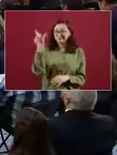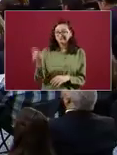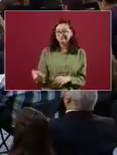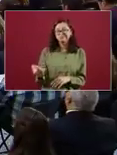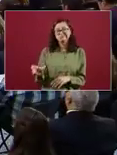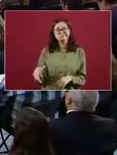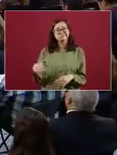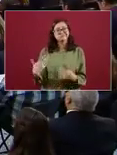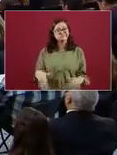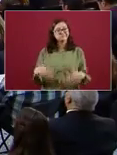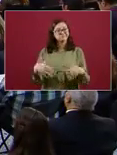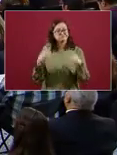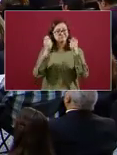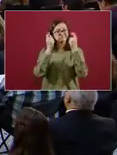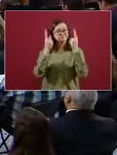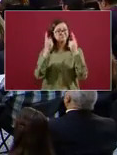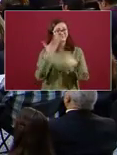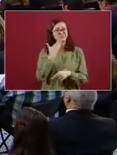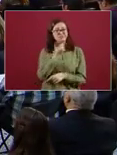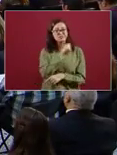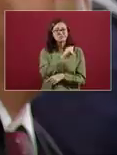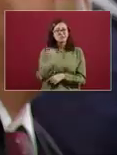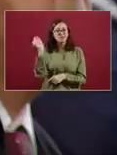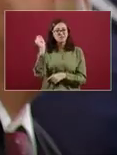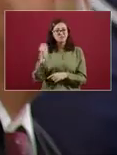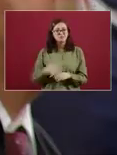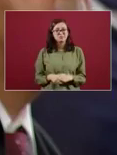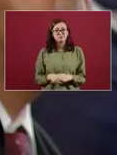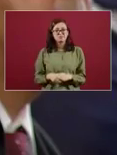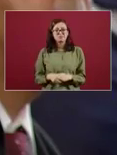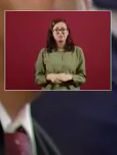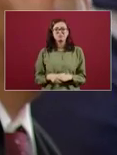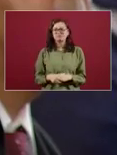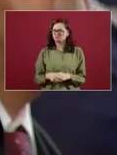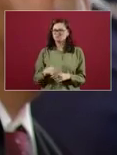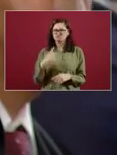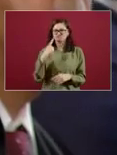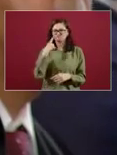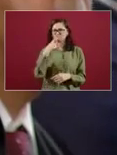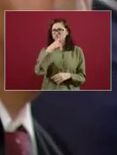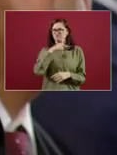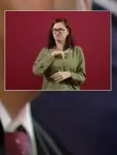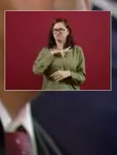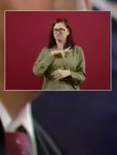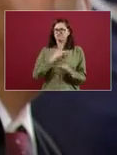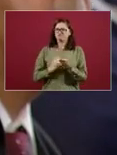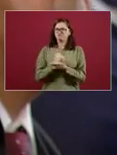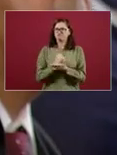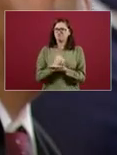extraordinaria mujer con convicciones.